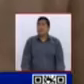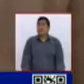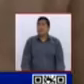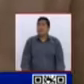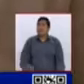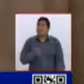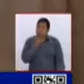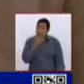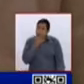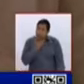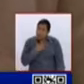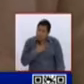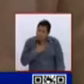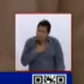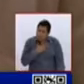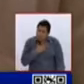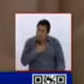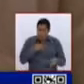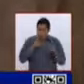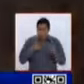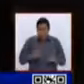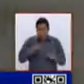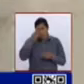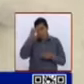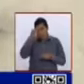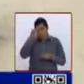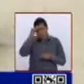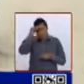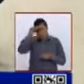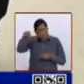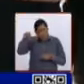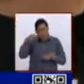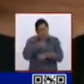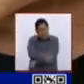Si me pasa algo, la gente ya va a saber qué es él.